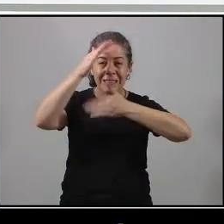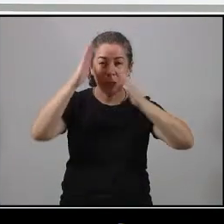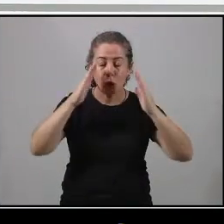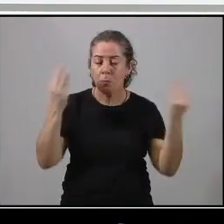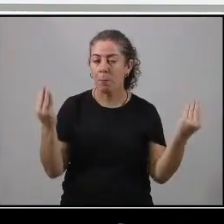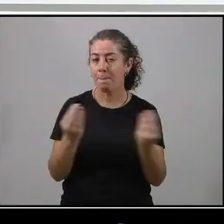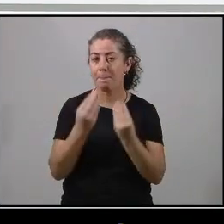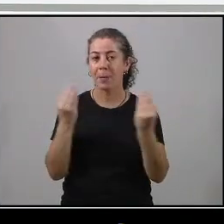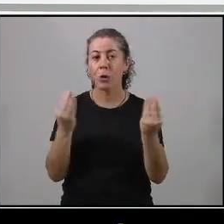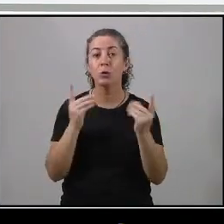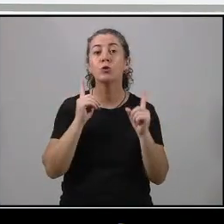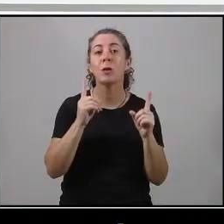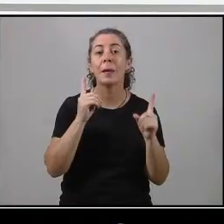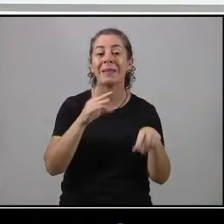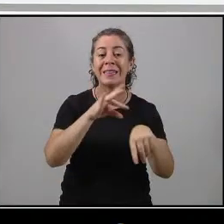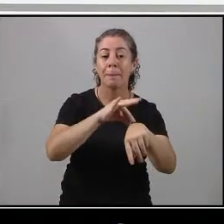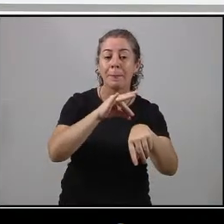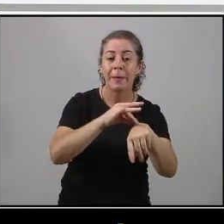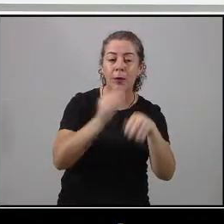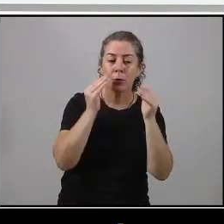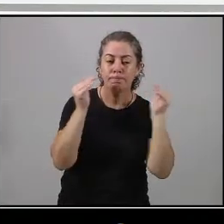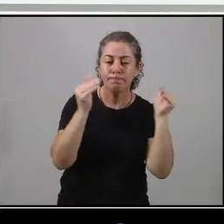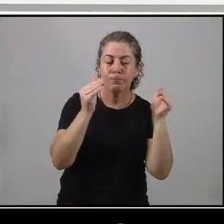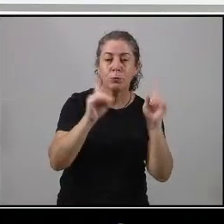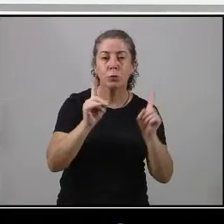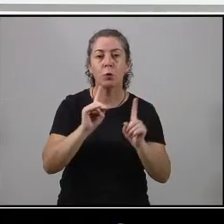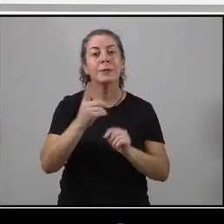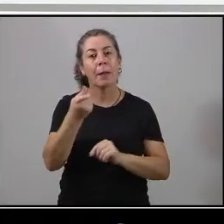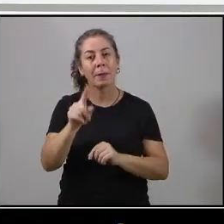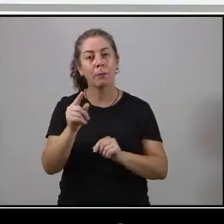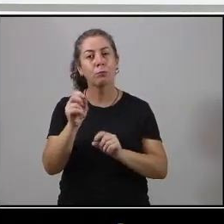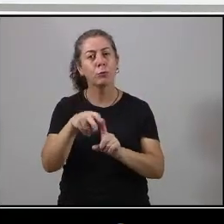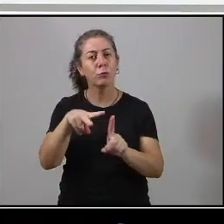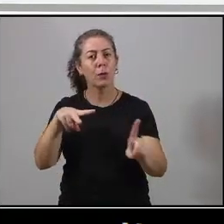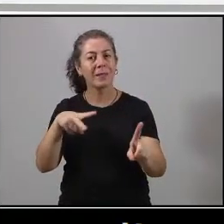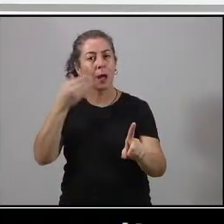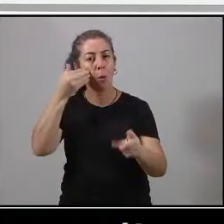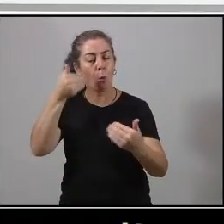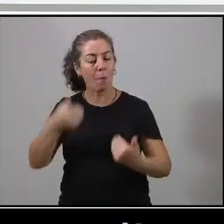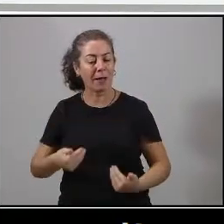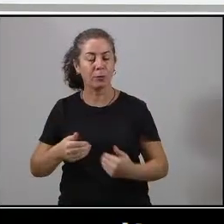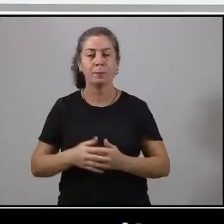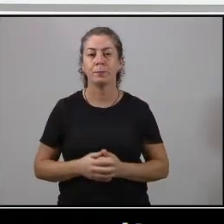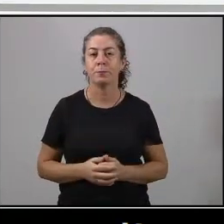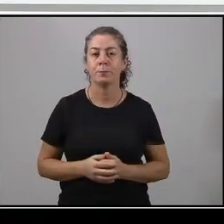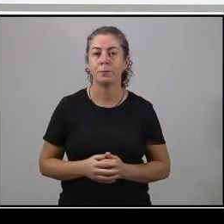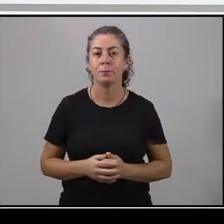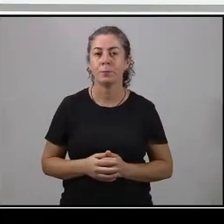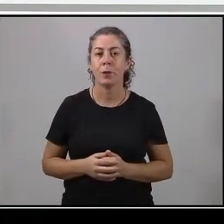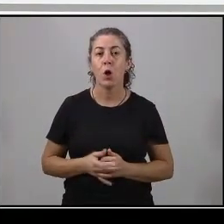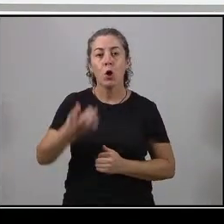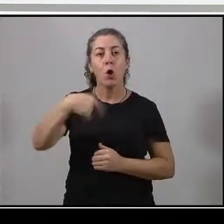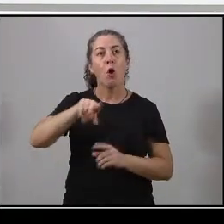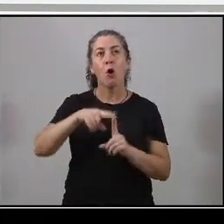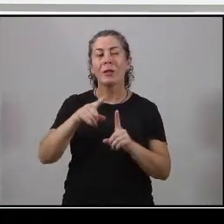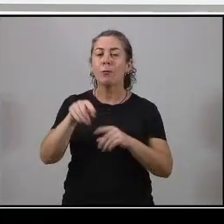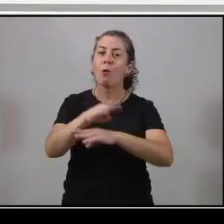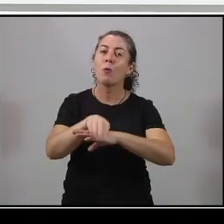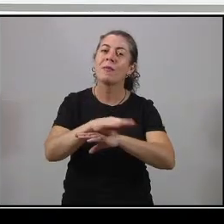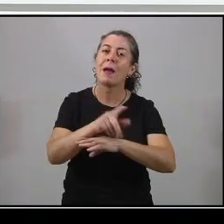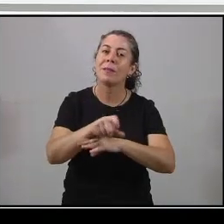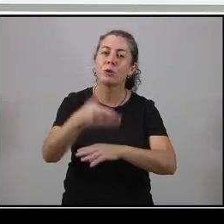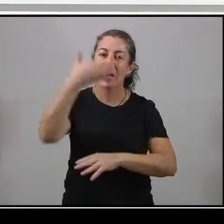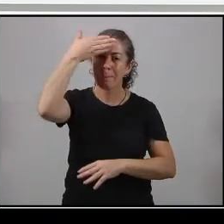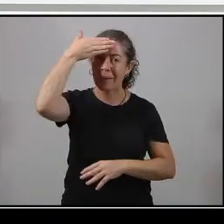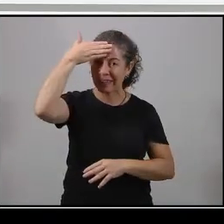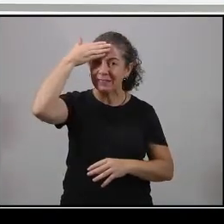punto de vista médico, sino también desde el punto de vista humano. Se trata de cuidar a los pacientes, pero